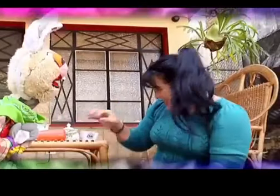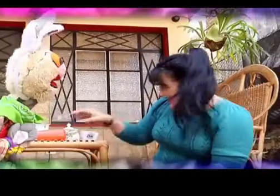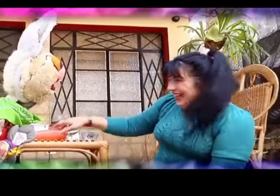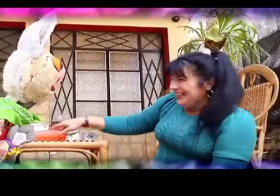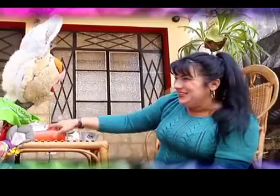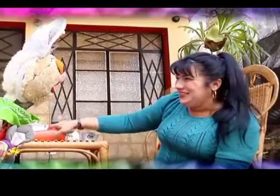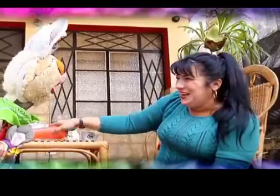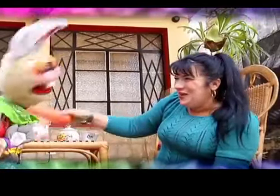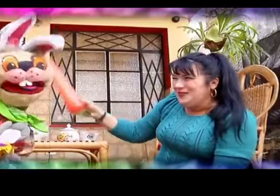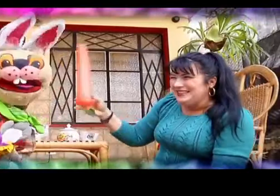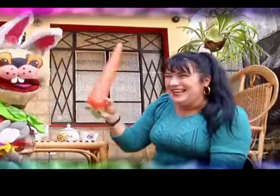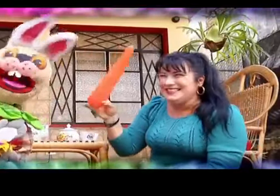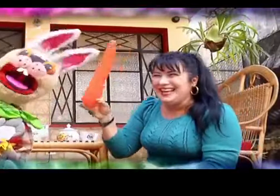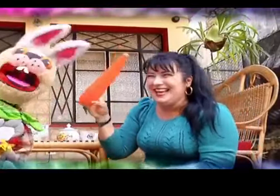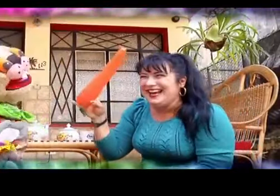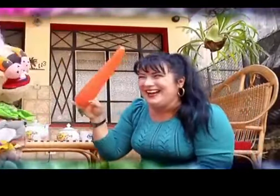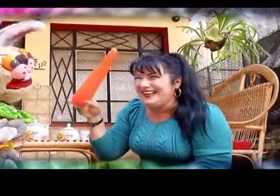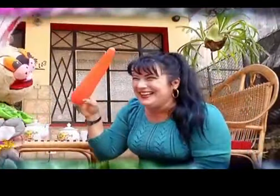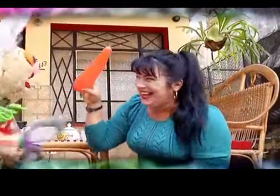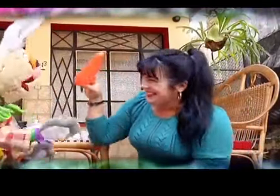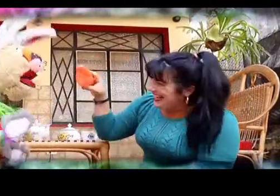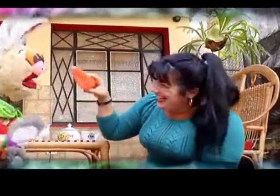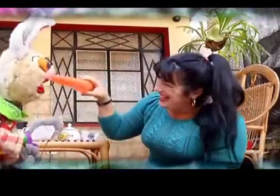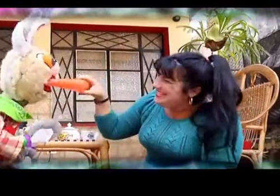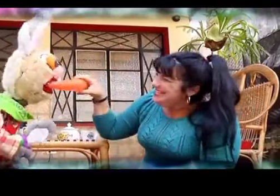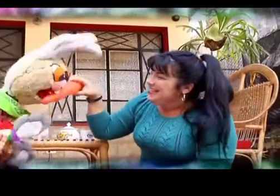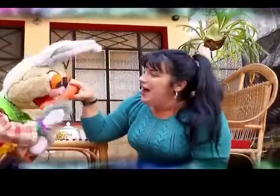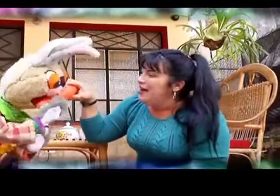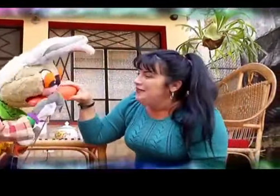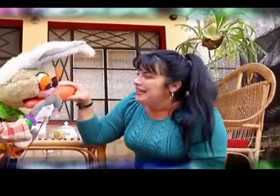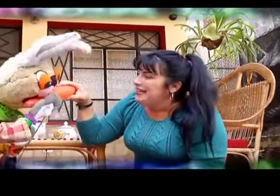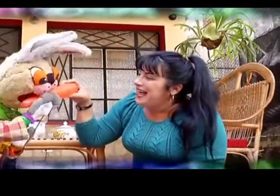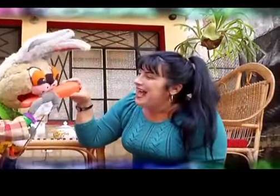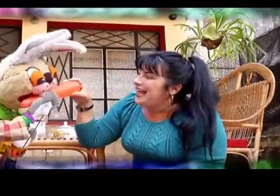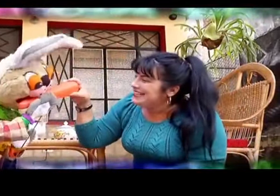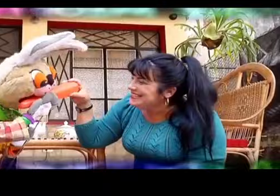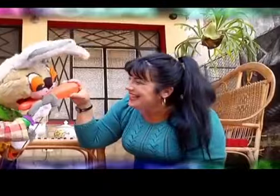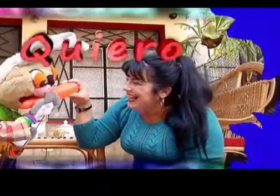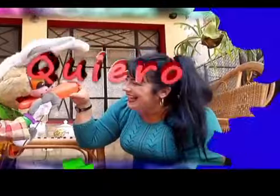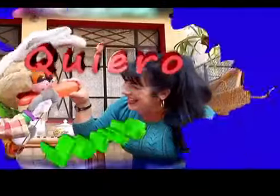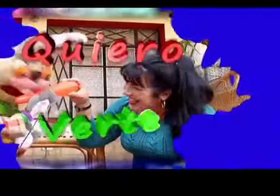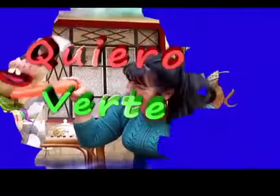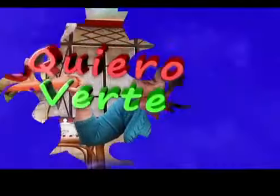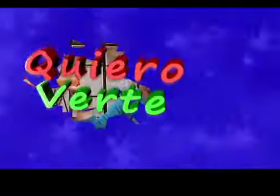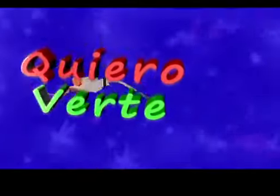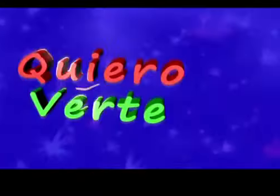No. Dale, entonces cómete la zanahoria. Dale. Ay, mira qué rica. Dale.